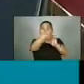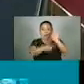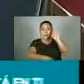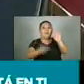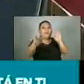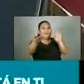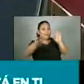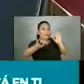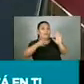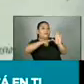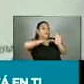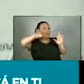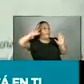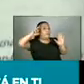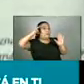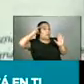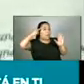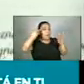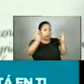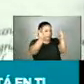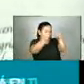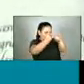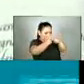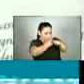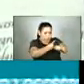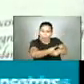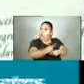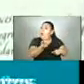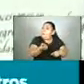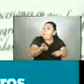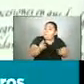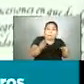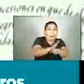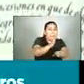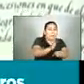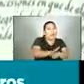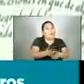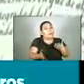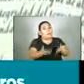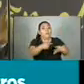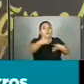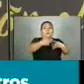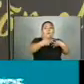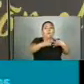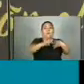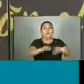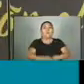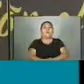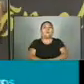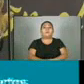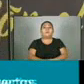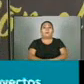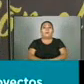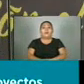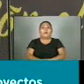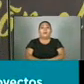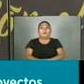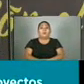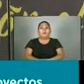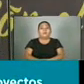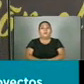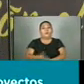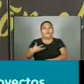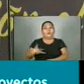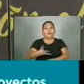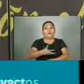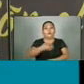Magna, lo cual implica casi una renovación completa de la actual Constitución de la República. Una parte que